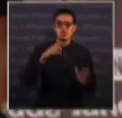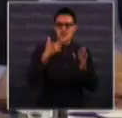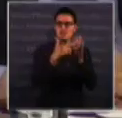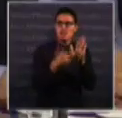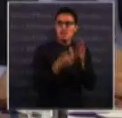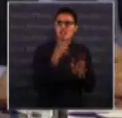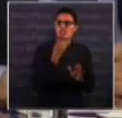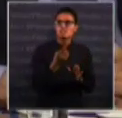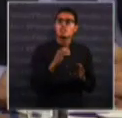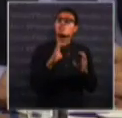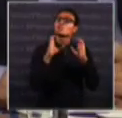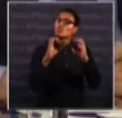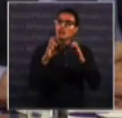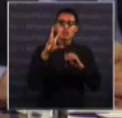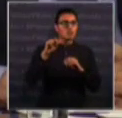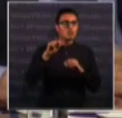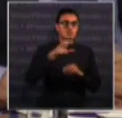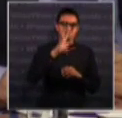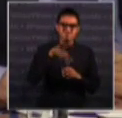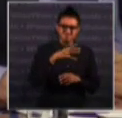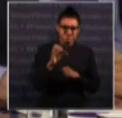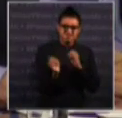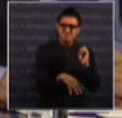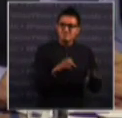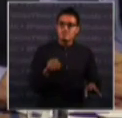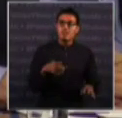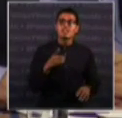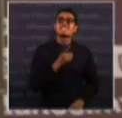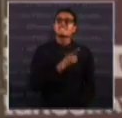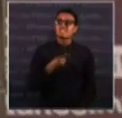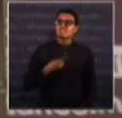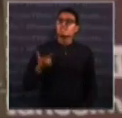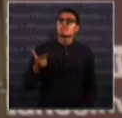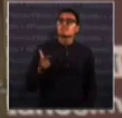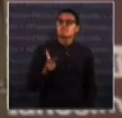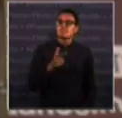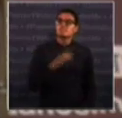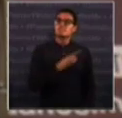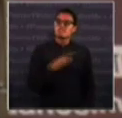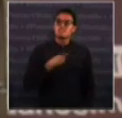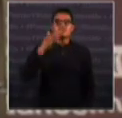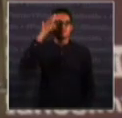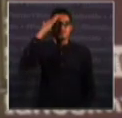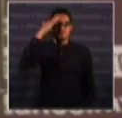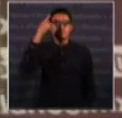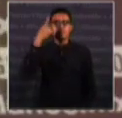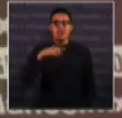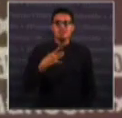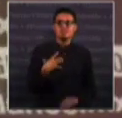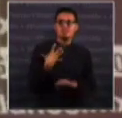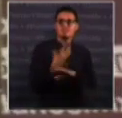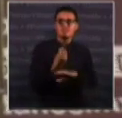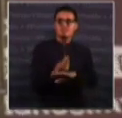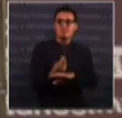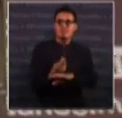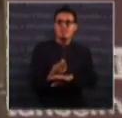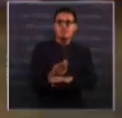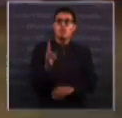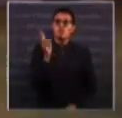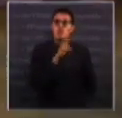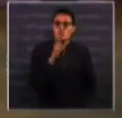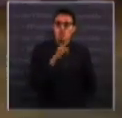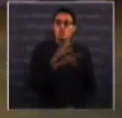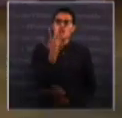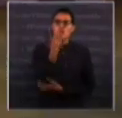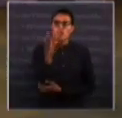establecida. Necesitamos que Guanajuato tenga capacidad también para atender la problemática del medio ambiente. Y